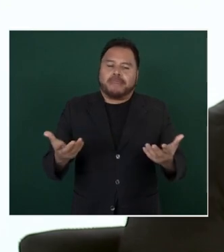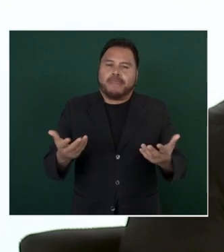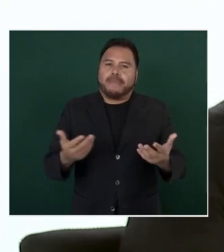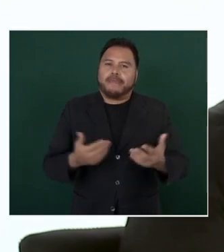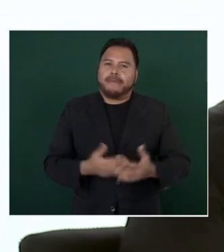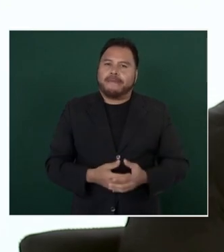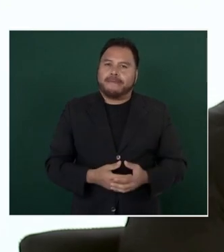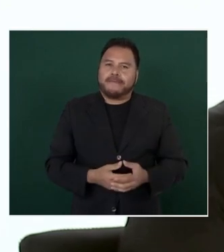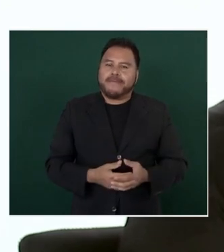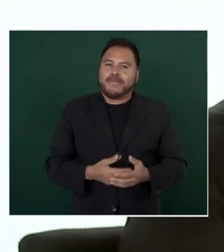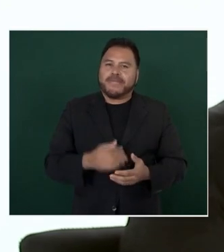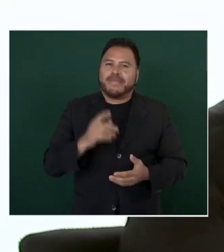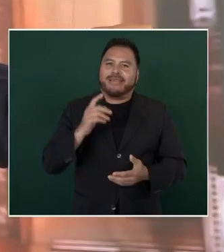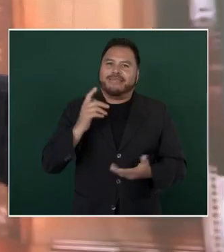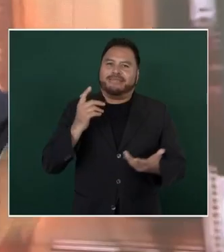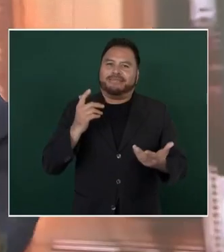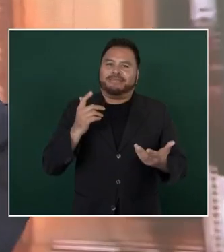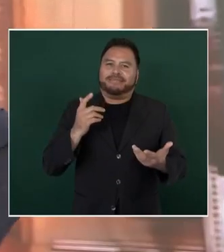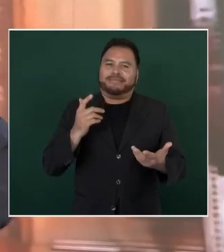la